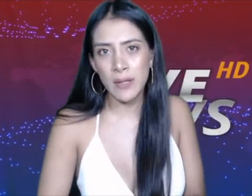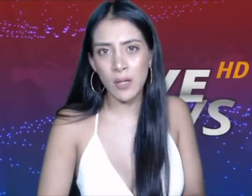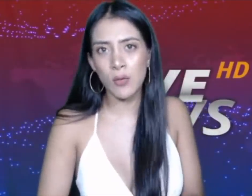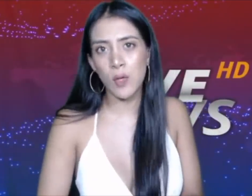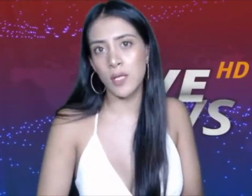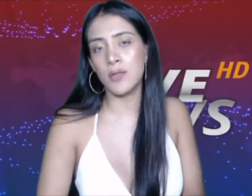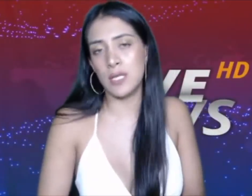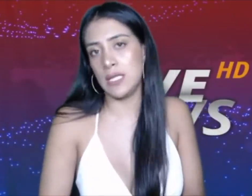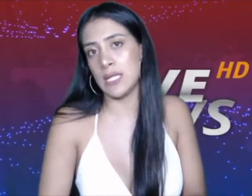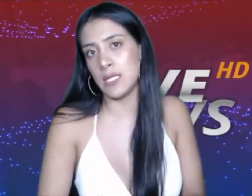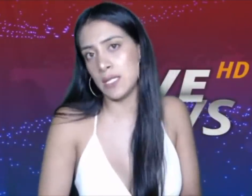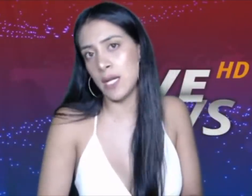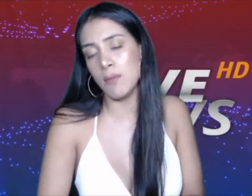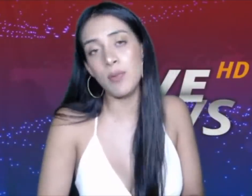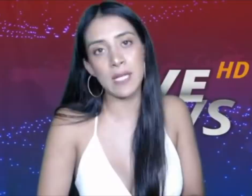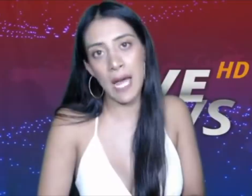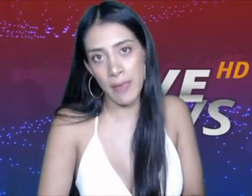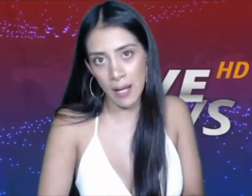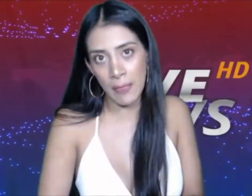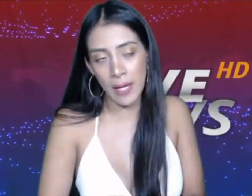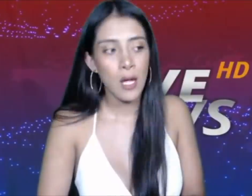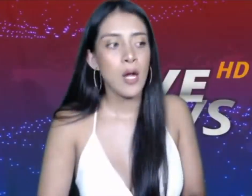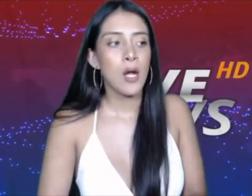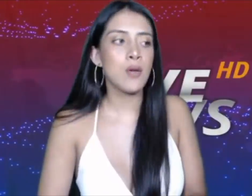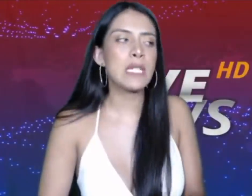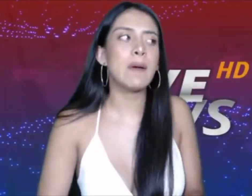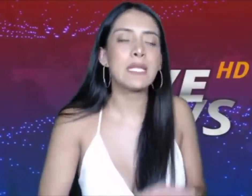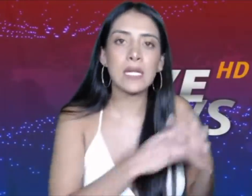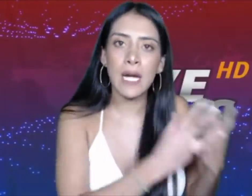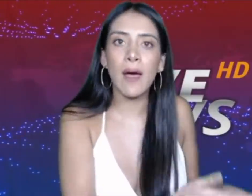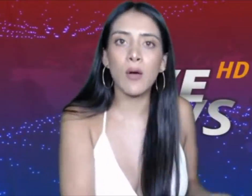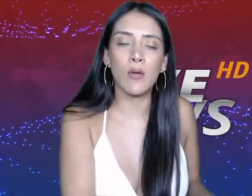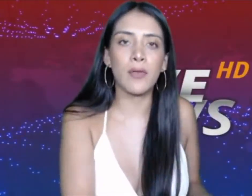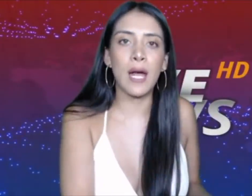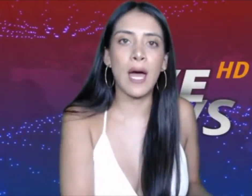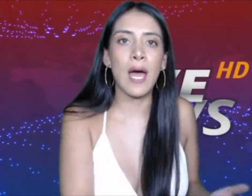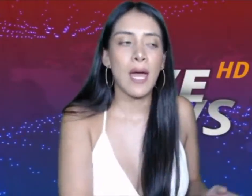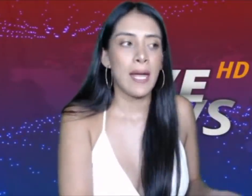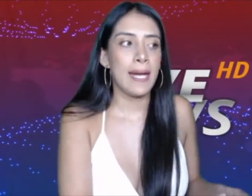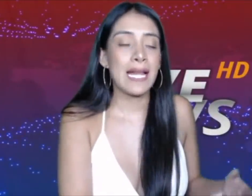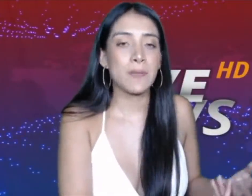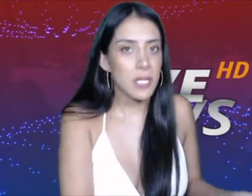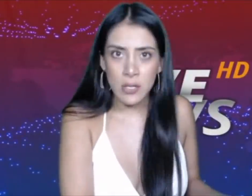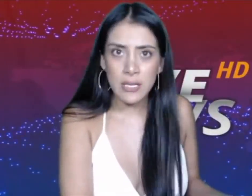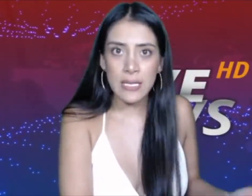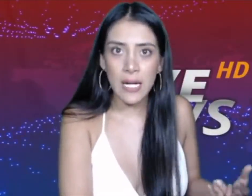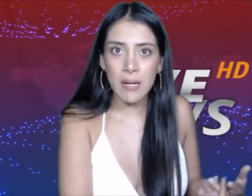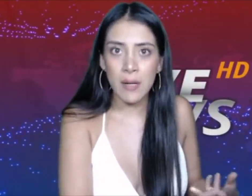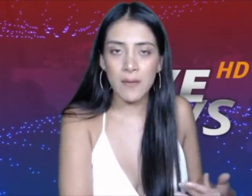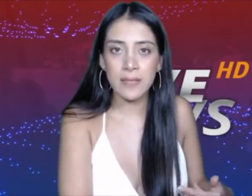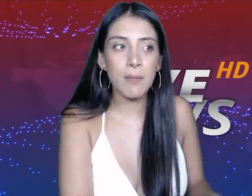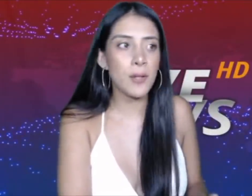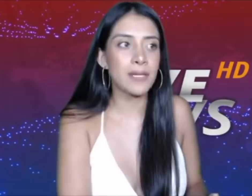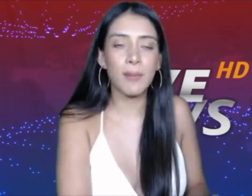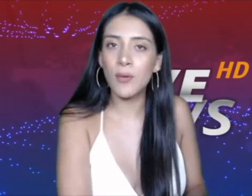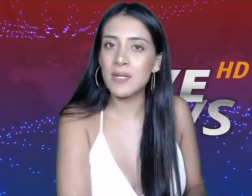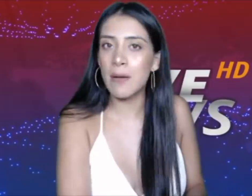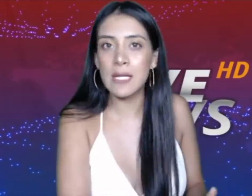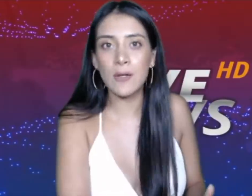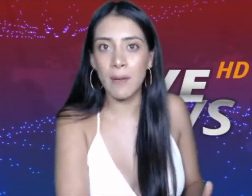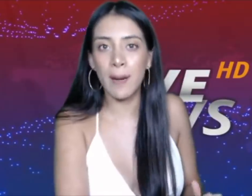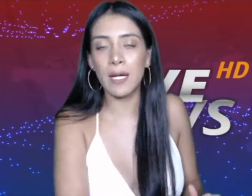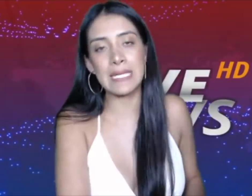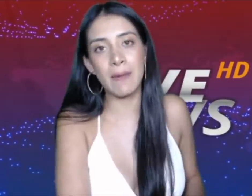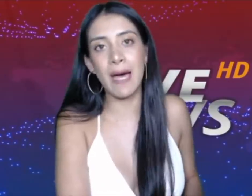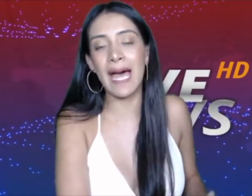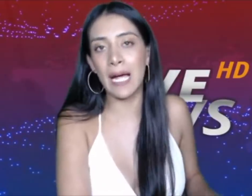se van a andar con jueguitos, y si así quieren, pues adelante. No se va a hacer nada contra las personas que salgan a manifestar, pero tampoco se